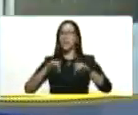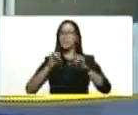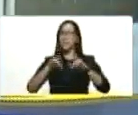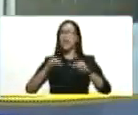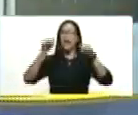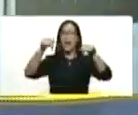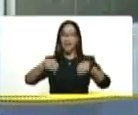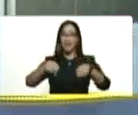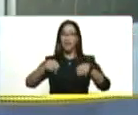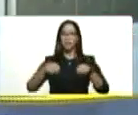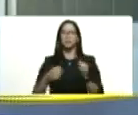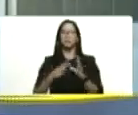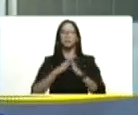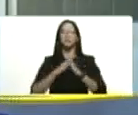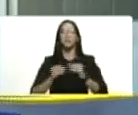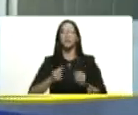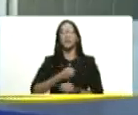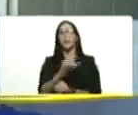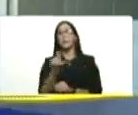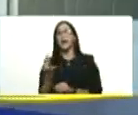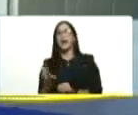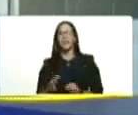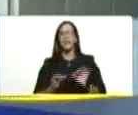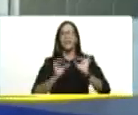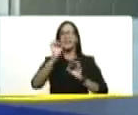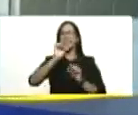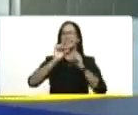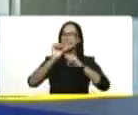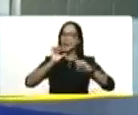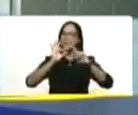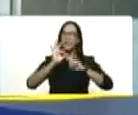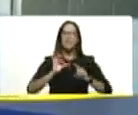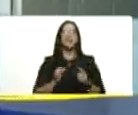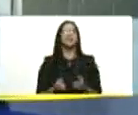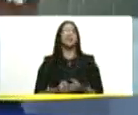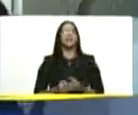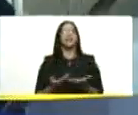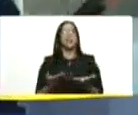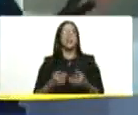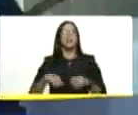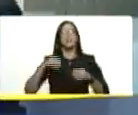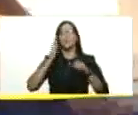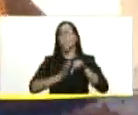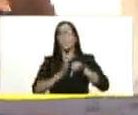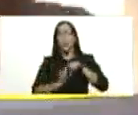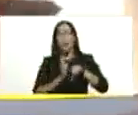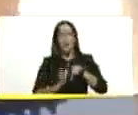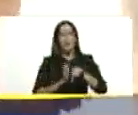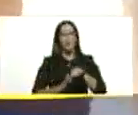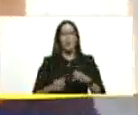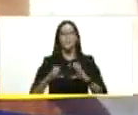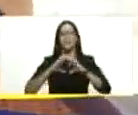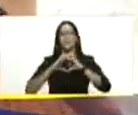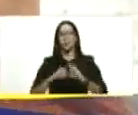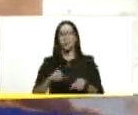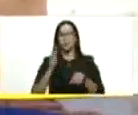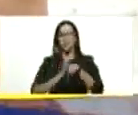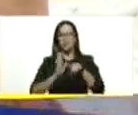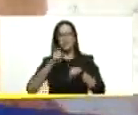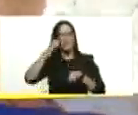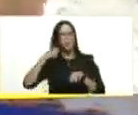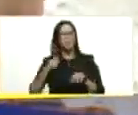día todas las variedades de semilla, de tomate, pimentón, de cebollín, de lechuga,